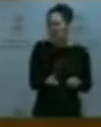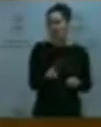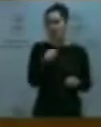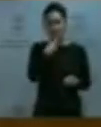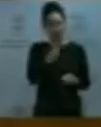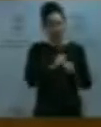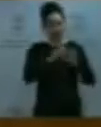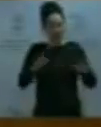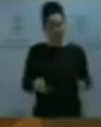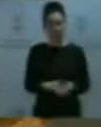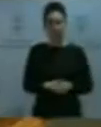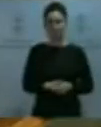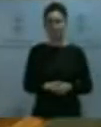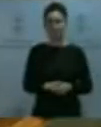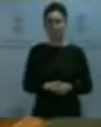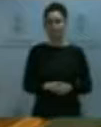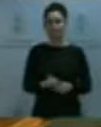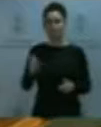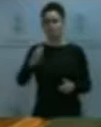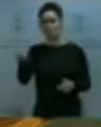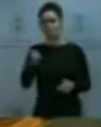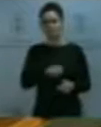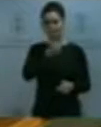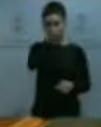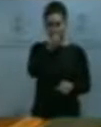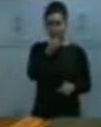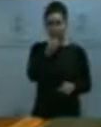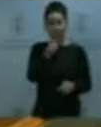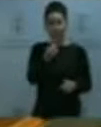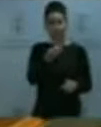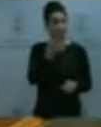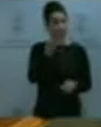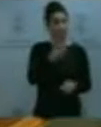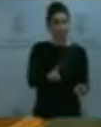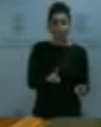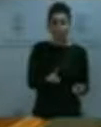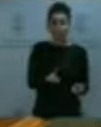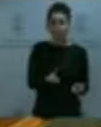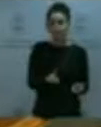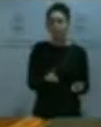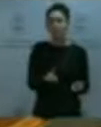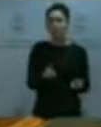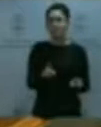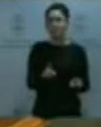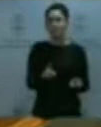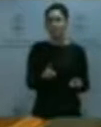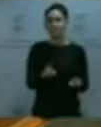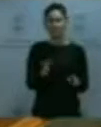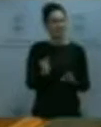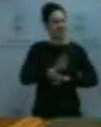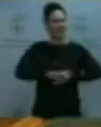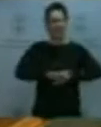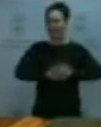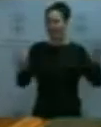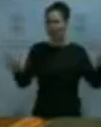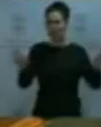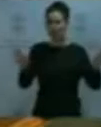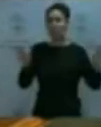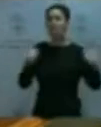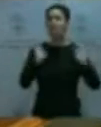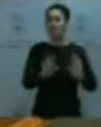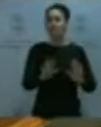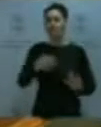Partido Socialista que no me gustaron nada, el de las bombillas. No me gustó en absoluto. Ahora, tengo que decir también, con la